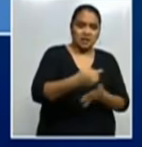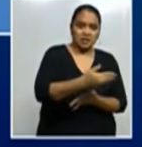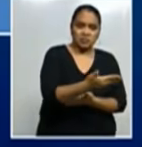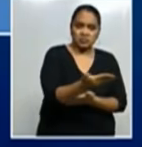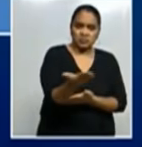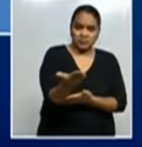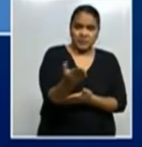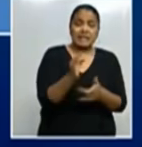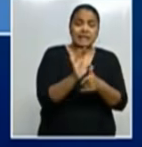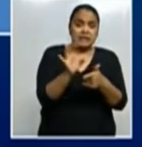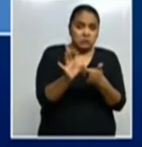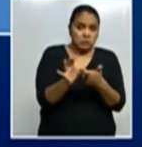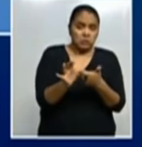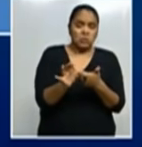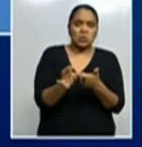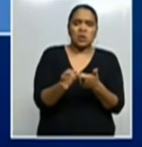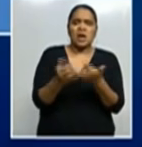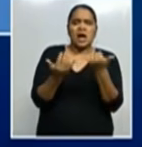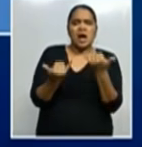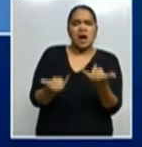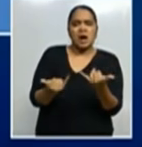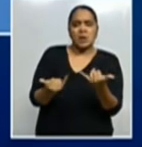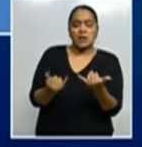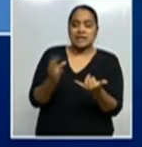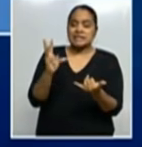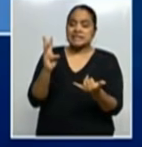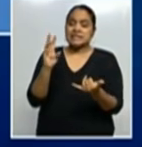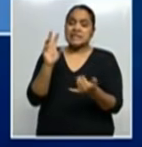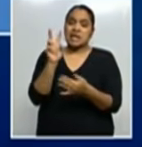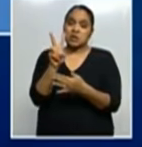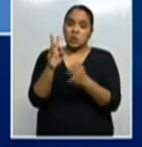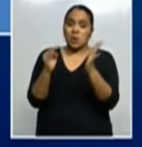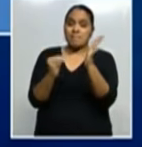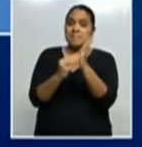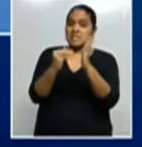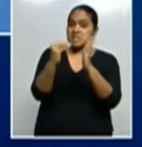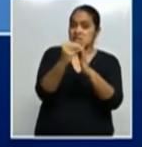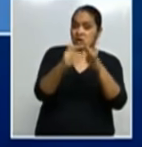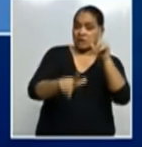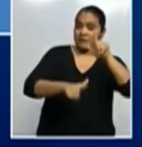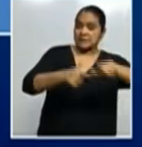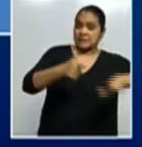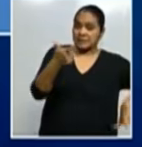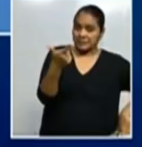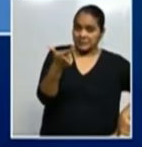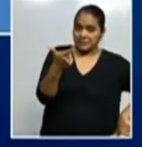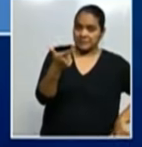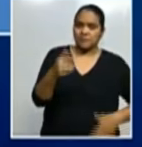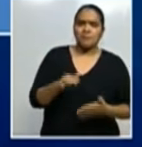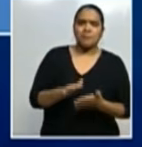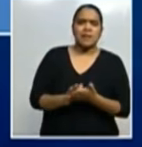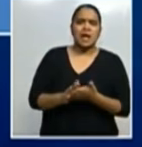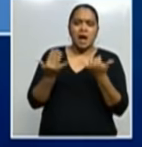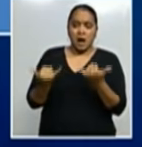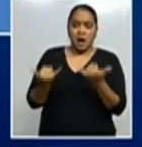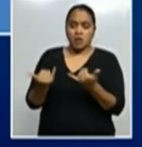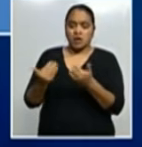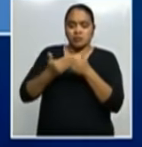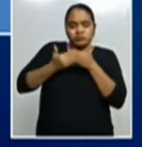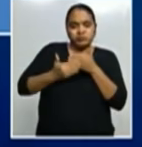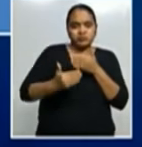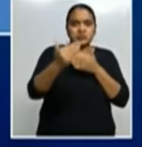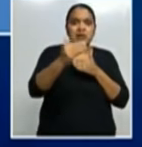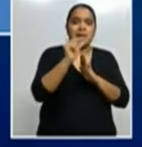estaría estimulando el crédito en alrededor de 62 mil millones de lempiras. Eso en los próximos meses. Esto